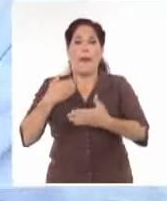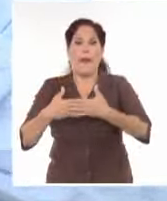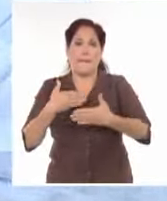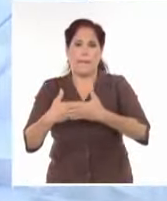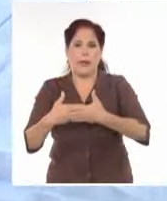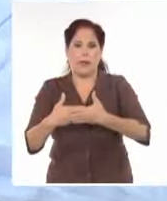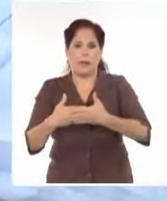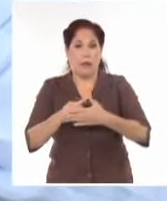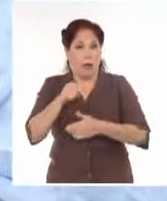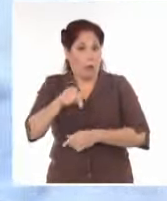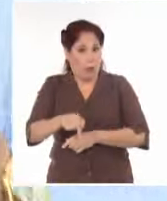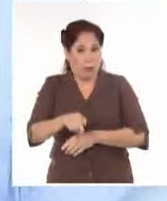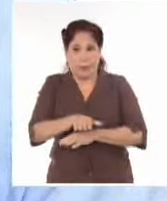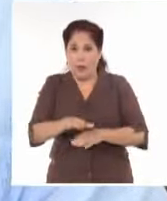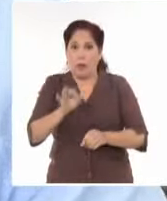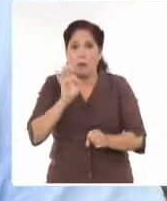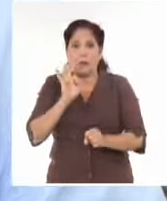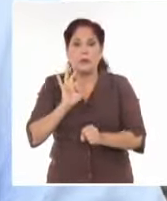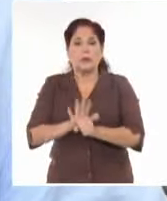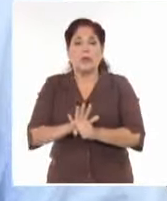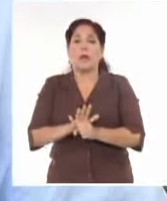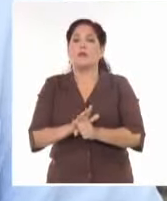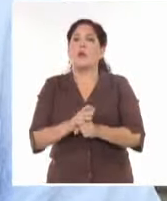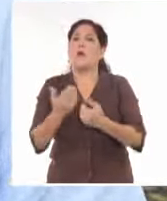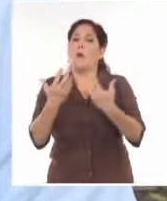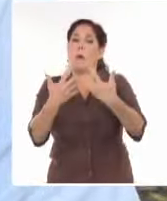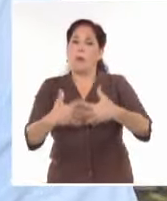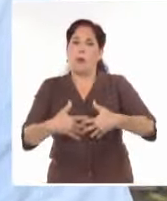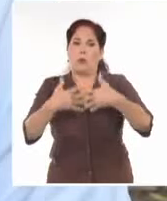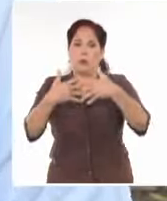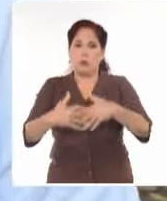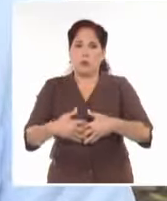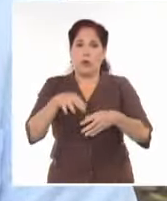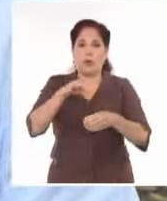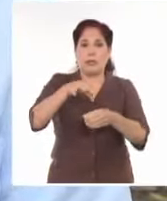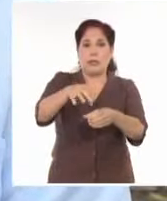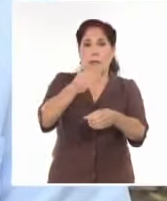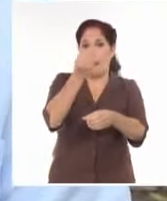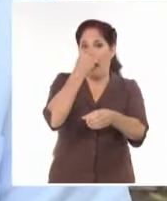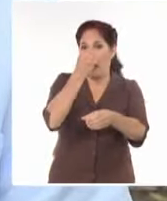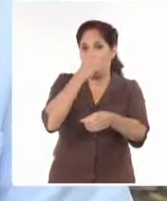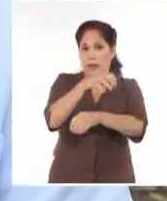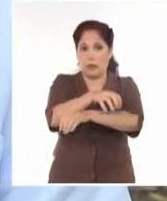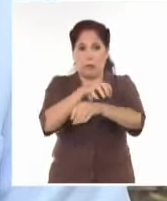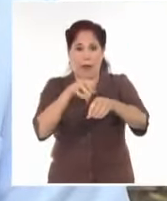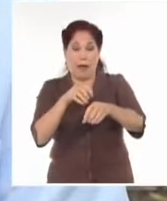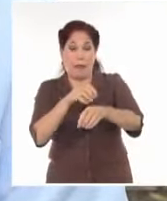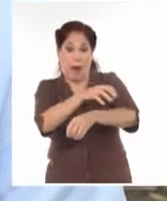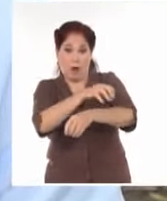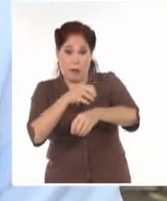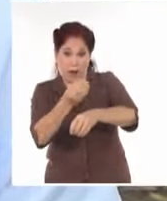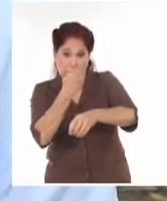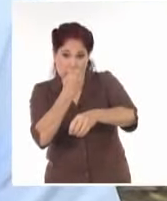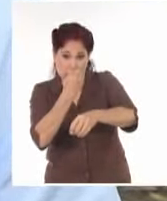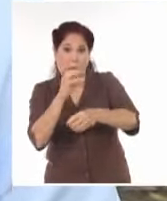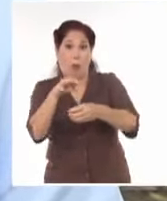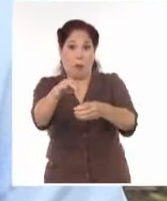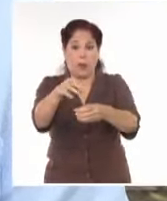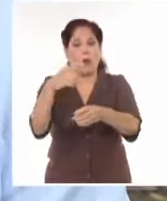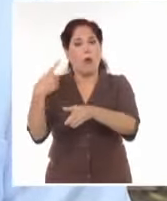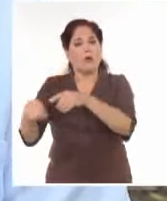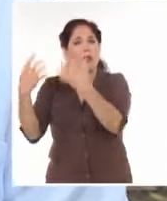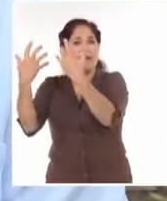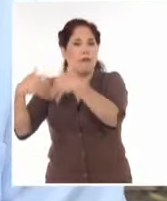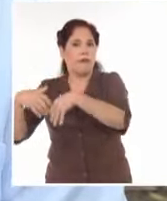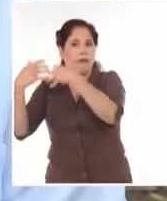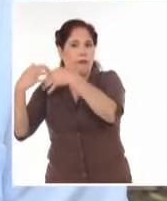ya están hoy iniciando la producción tanto de siembra de alimento animal como fábricas de pienso también